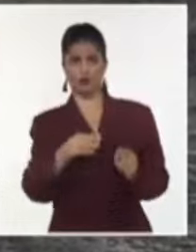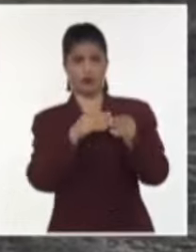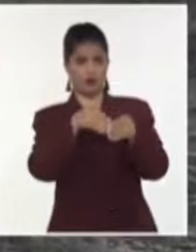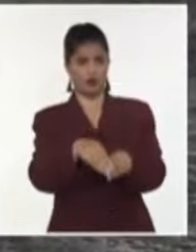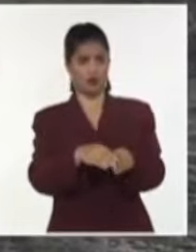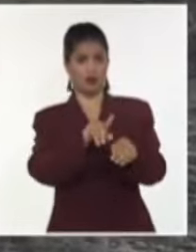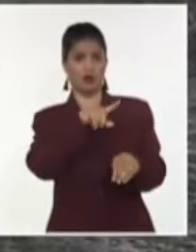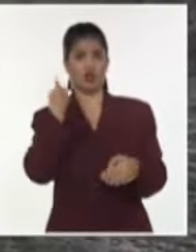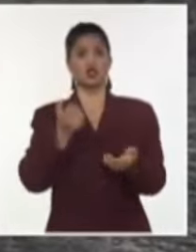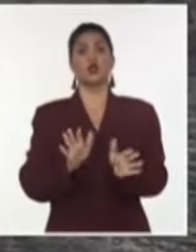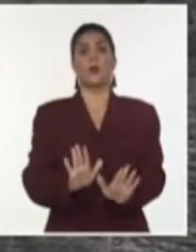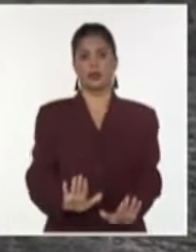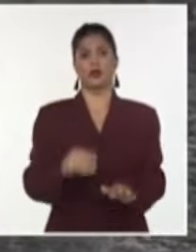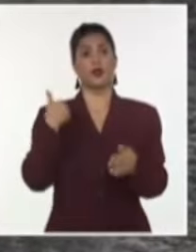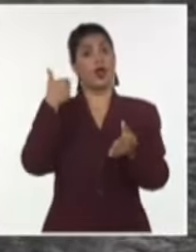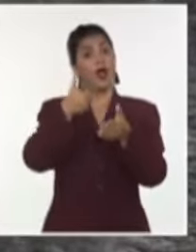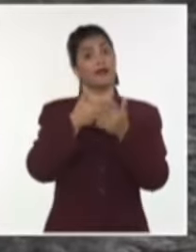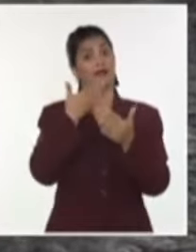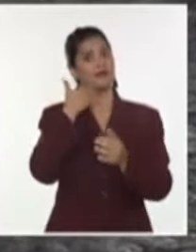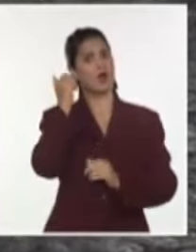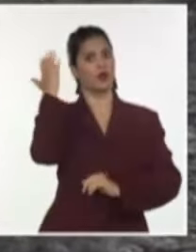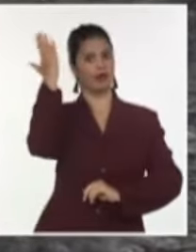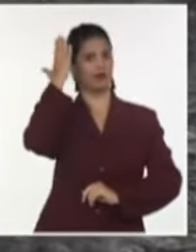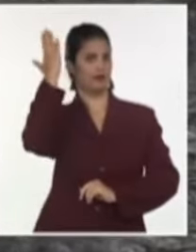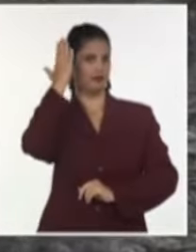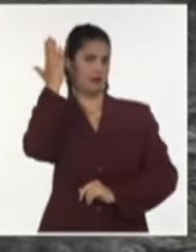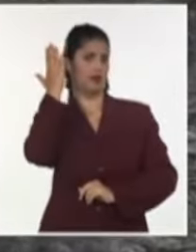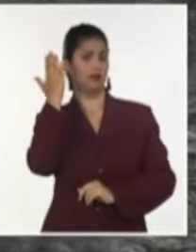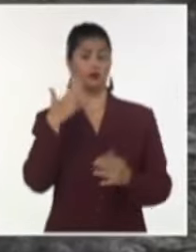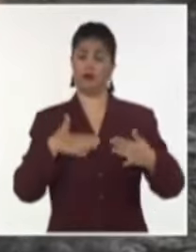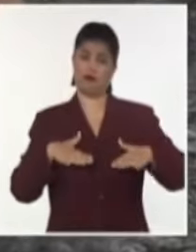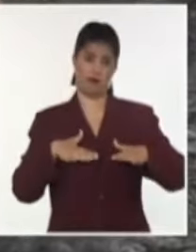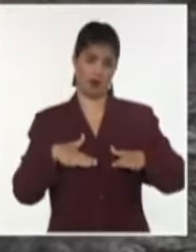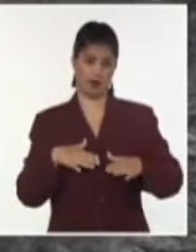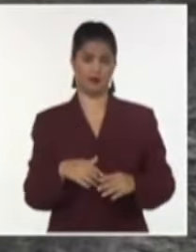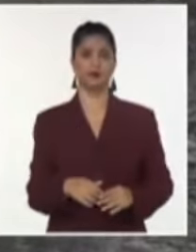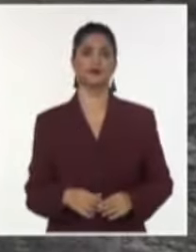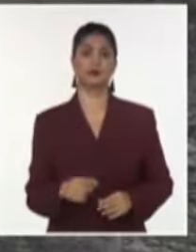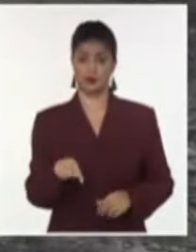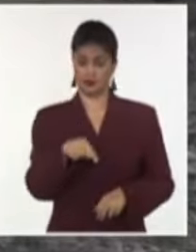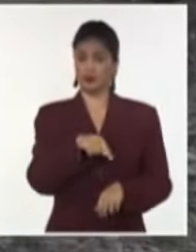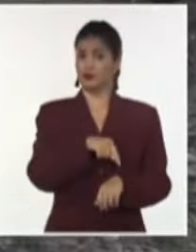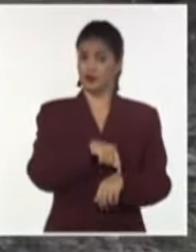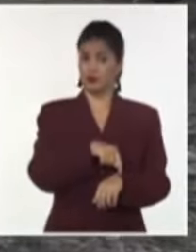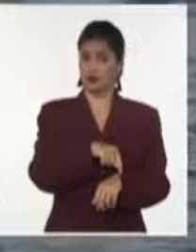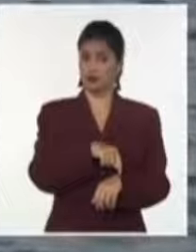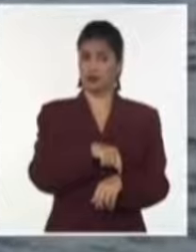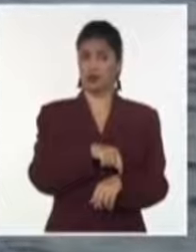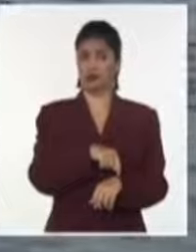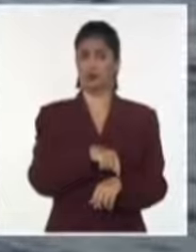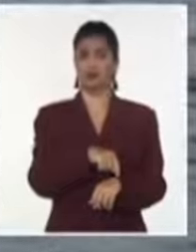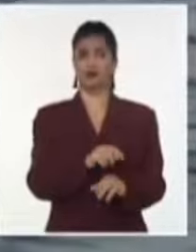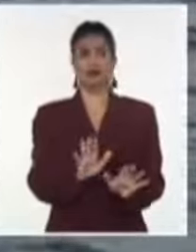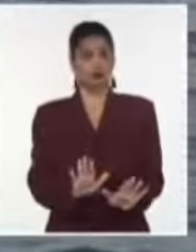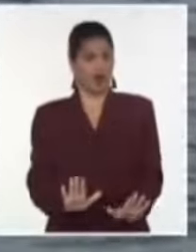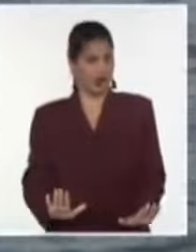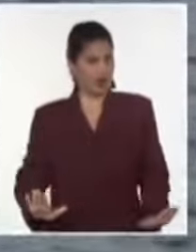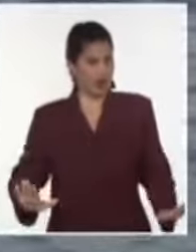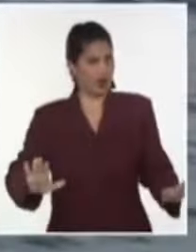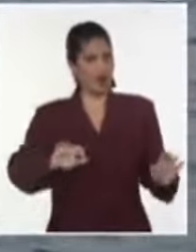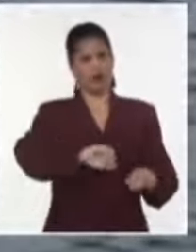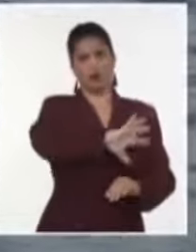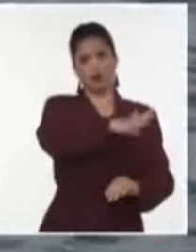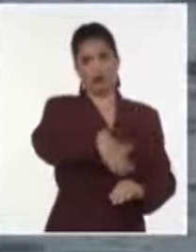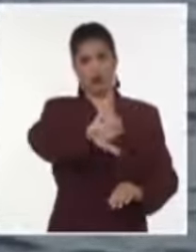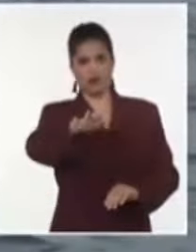tanto mejoren las condiciones climatológicas. Pero a esta hora hay total calma acá en el sur de